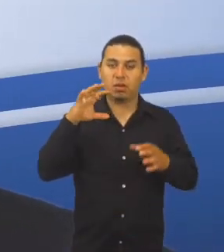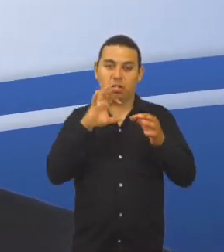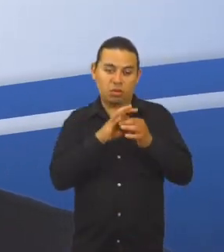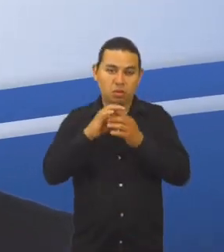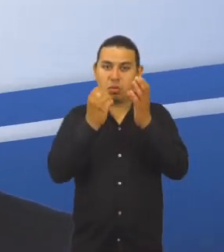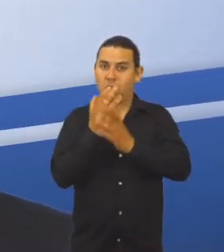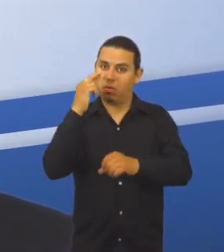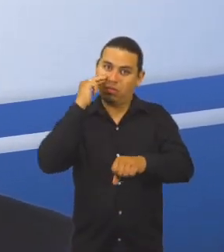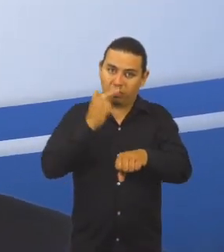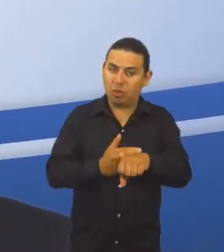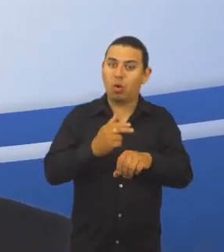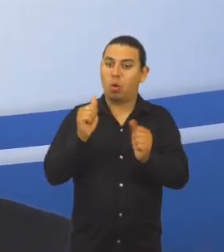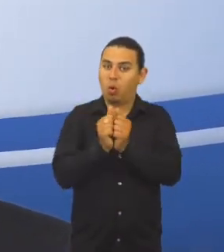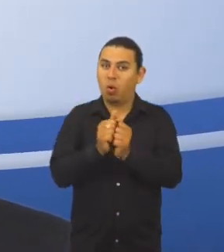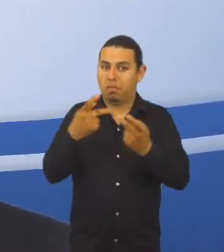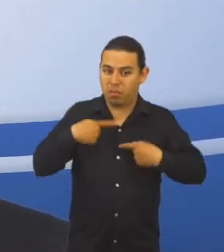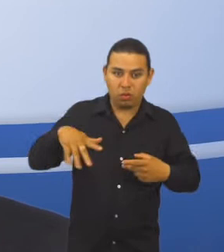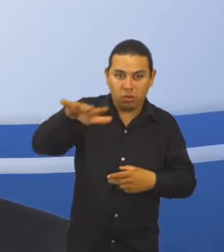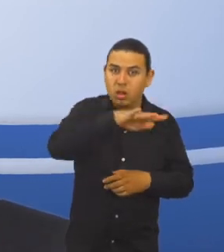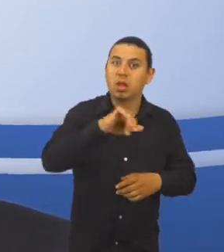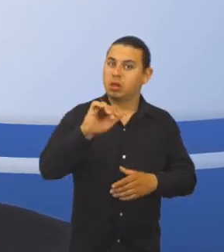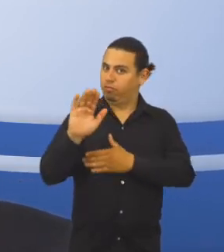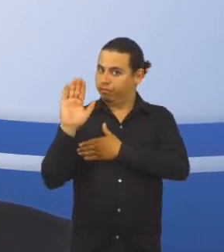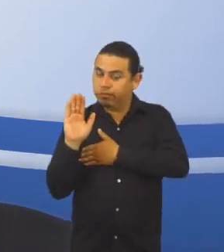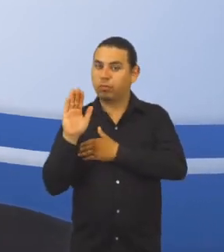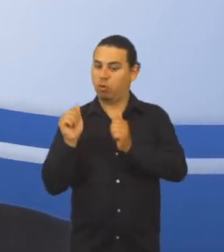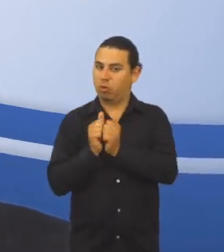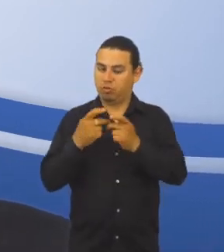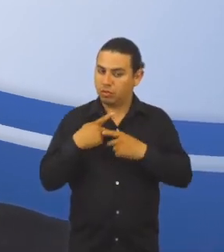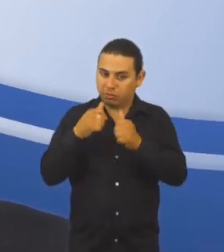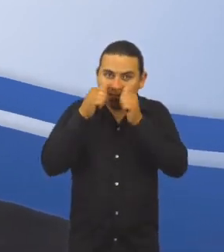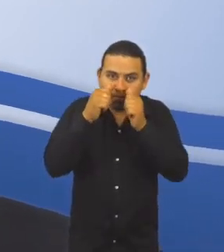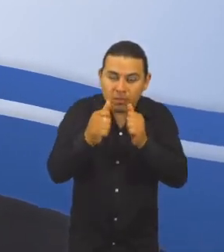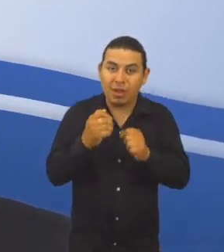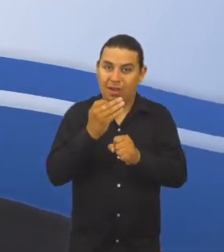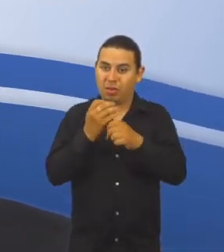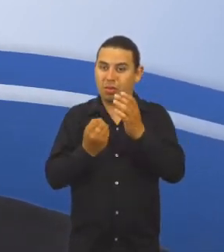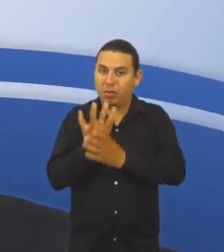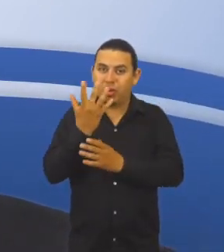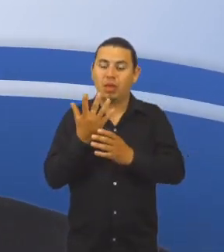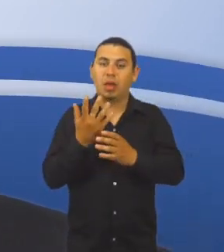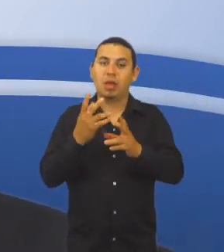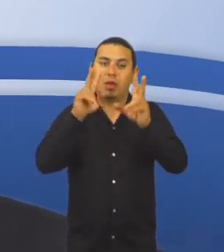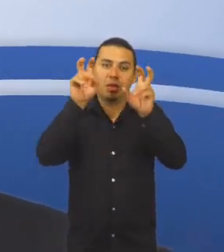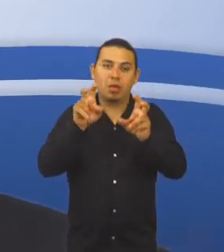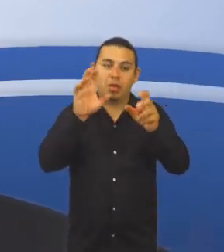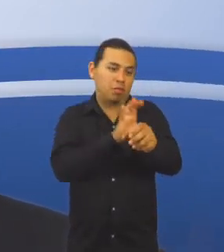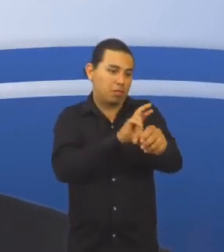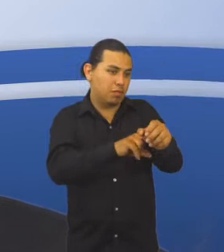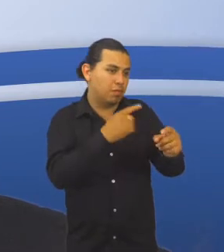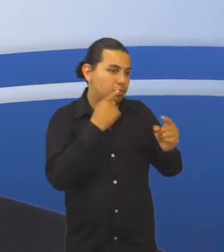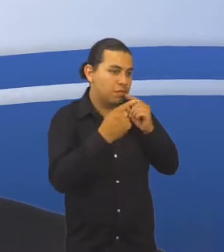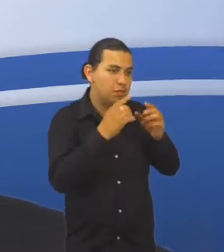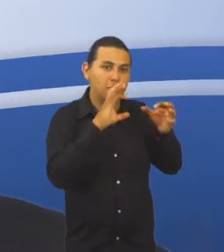la única institución con una dirección de responsabilidad social? Estamos comprometidos con la sociedad. Por eso, estamos redoblando